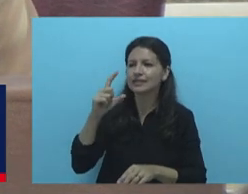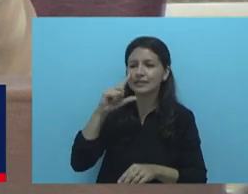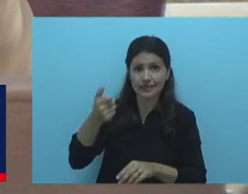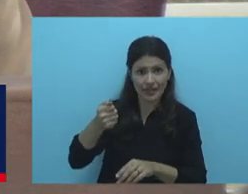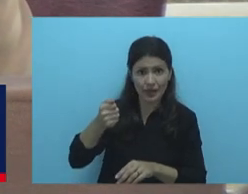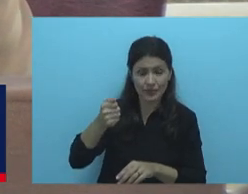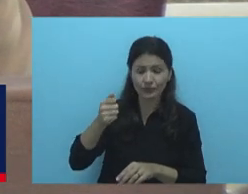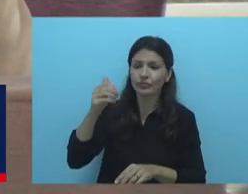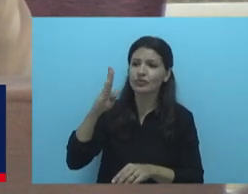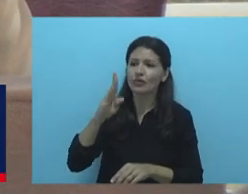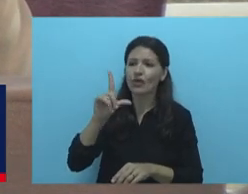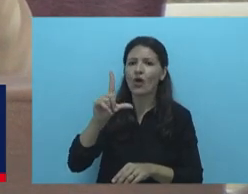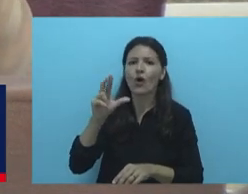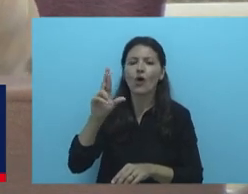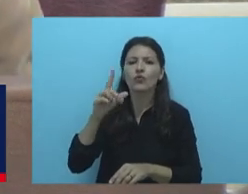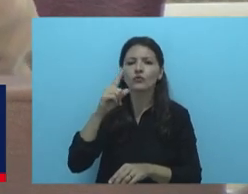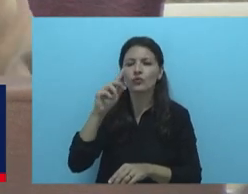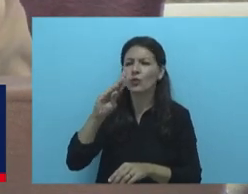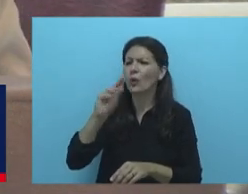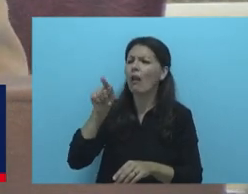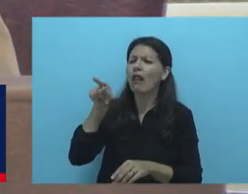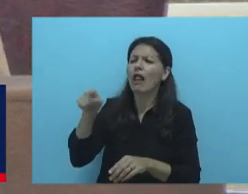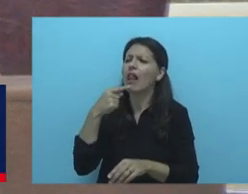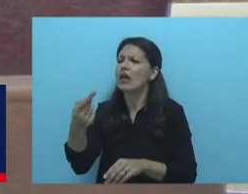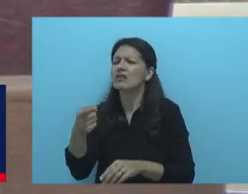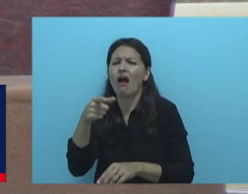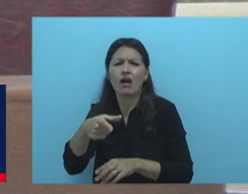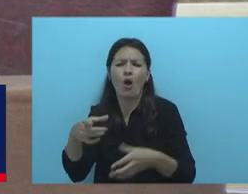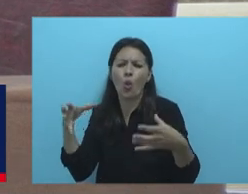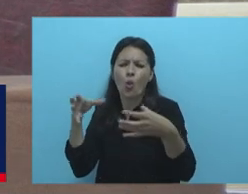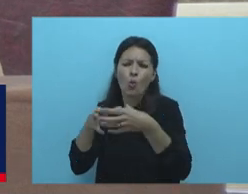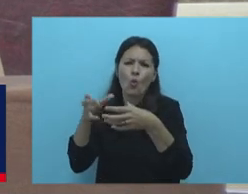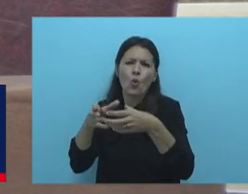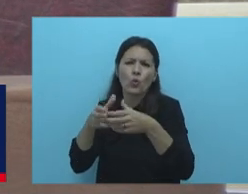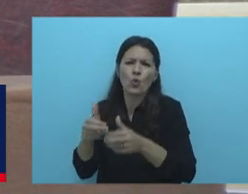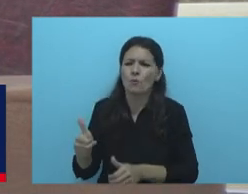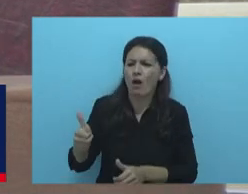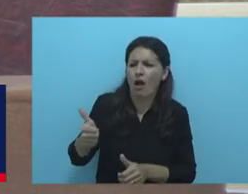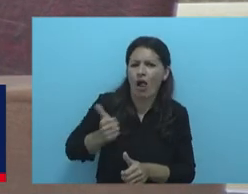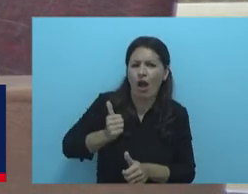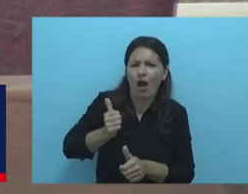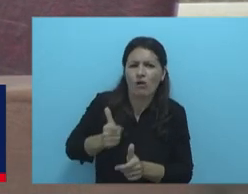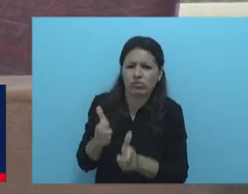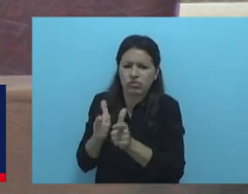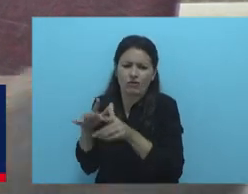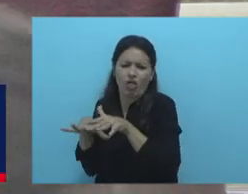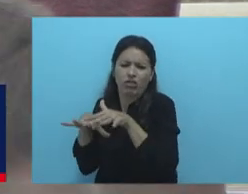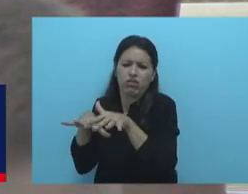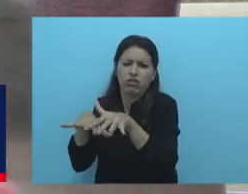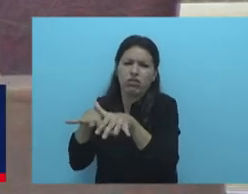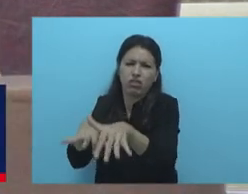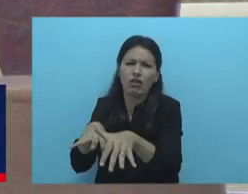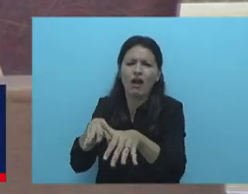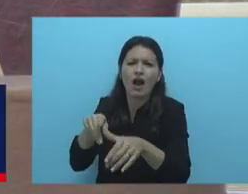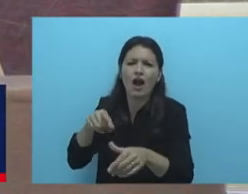decir que había que enviar a las Fuerzas Armadas a Rosario, a Mascardi, al sur de la nación,